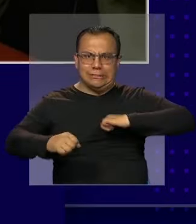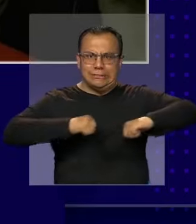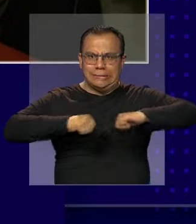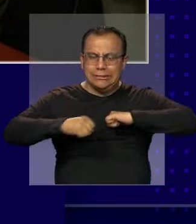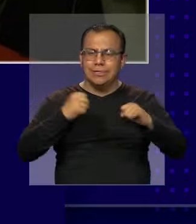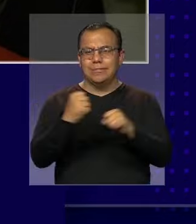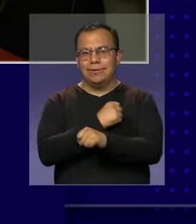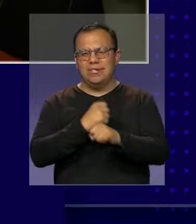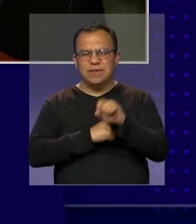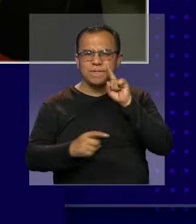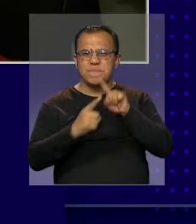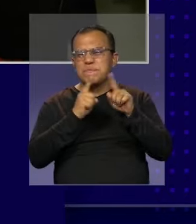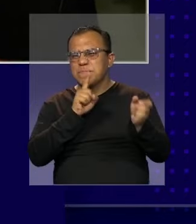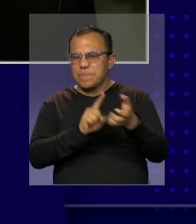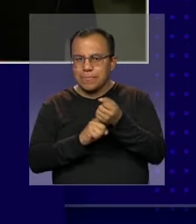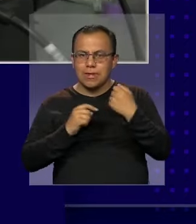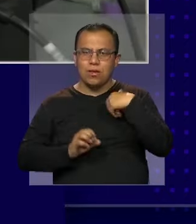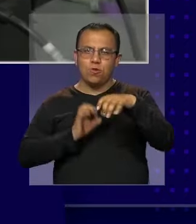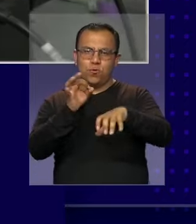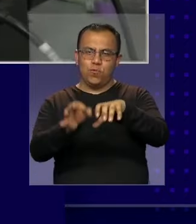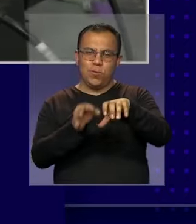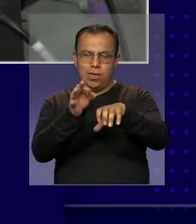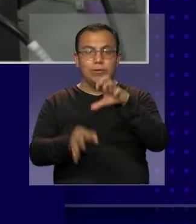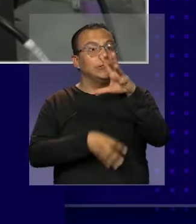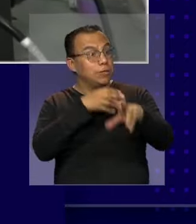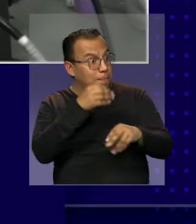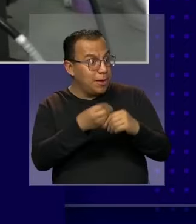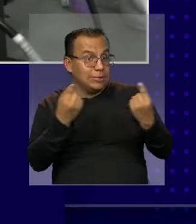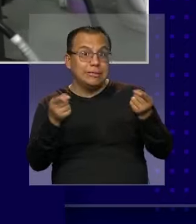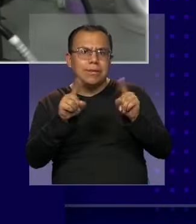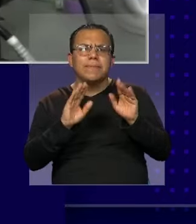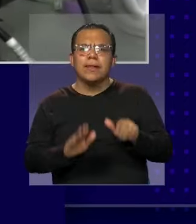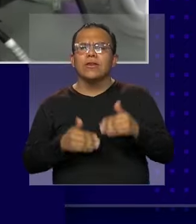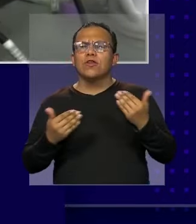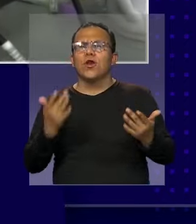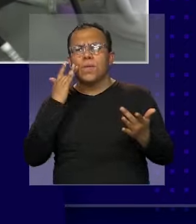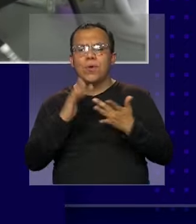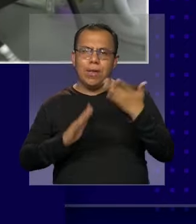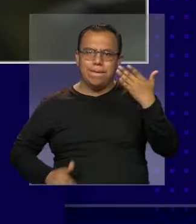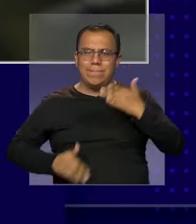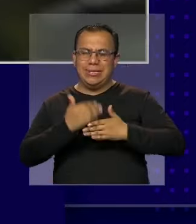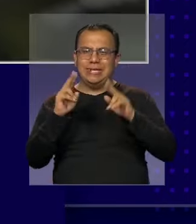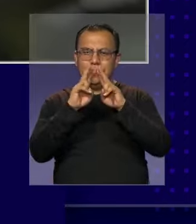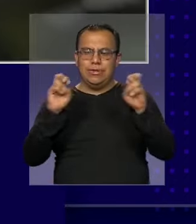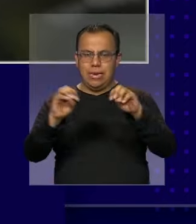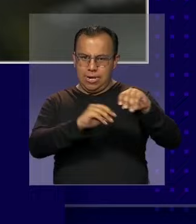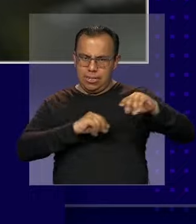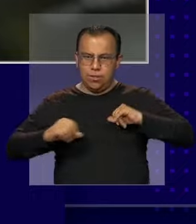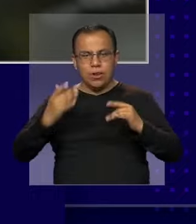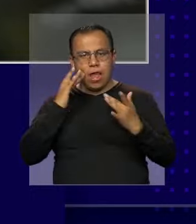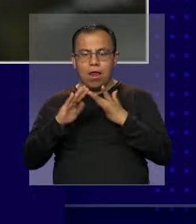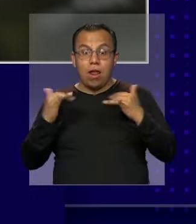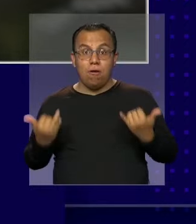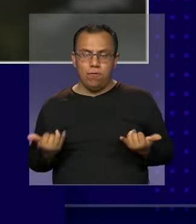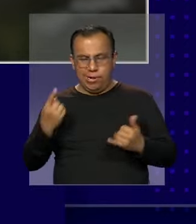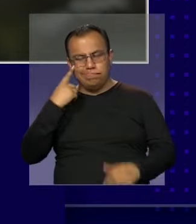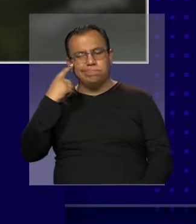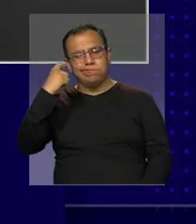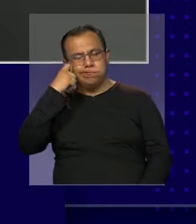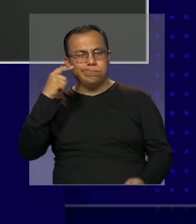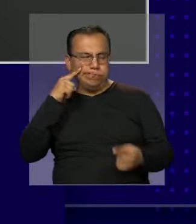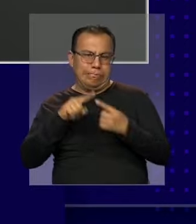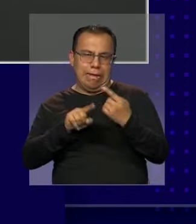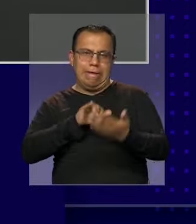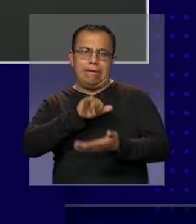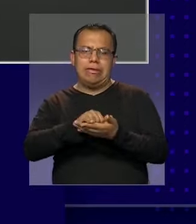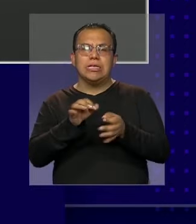de lograr tener las manzanas de cuidado, sino también cómo empezamos a territorializarlo, y ahí es donde está el reto, por supuesto.